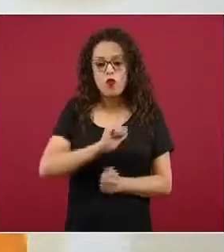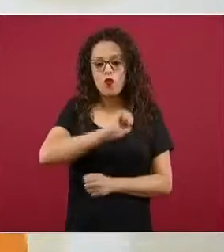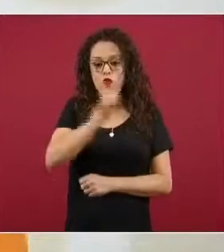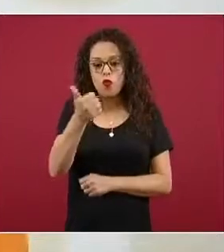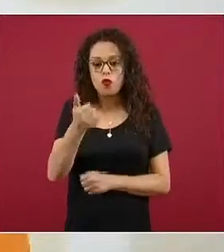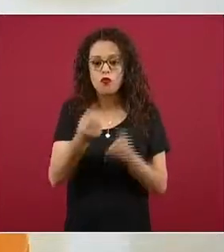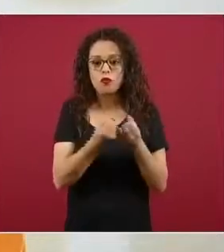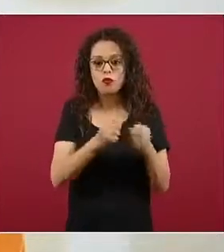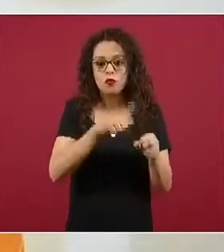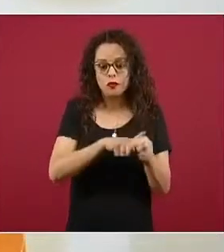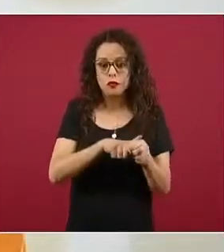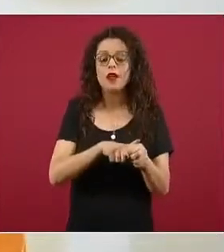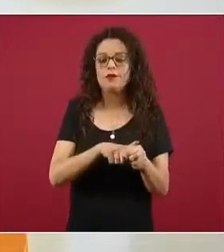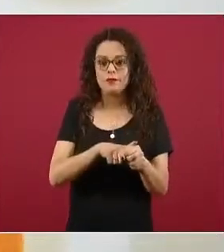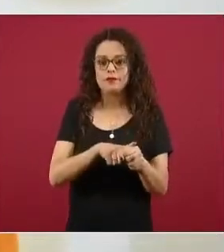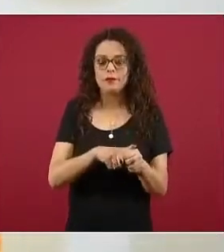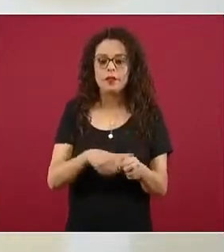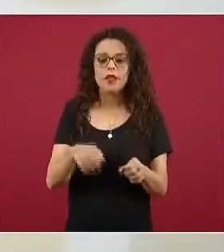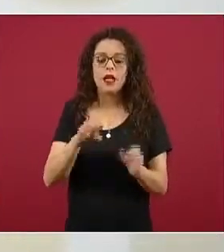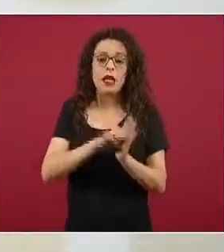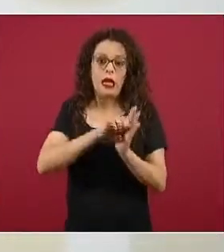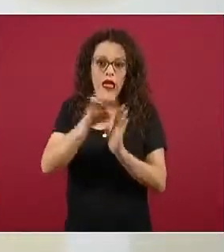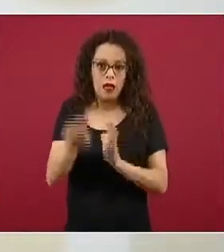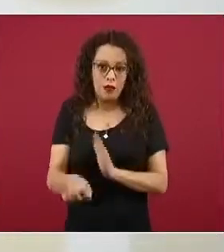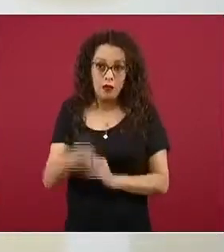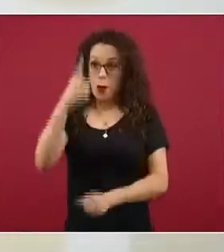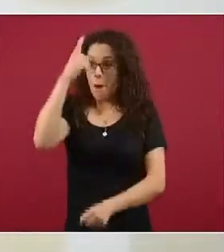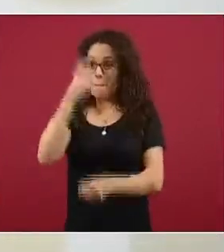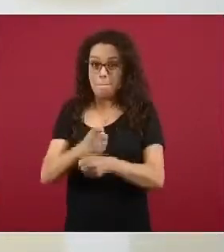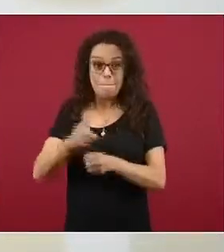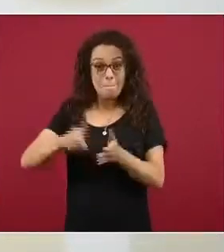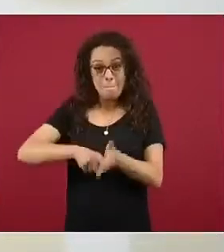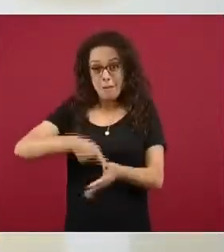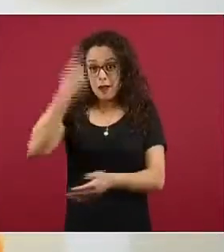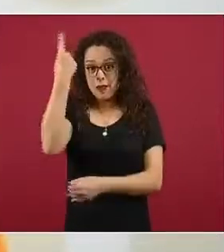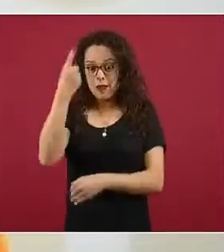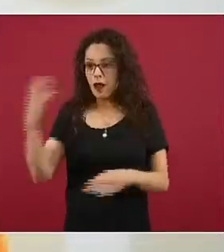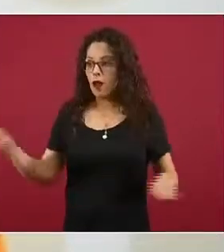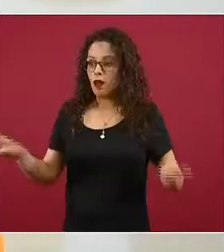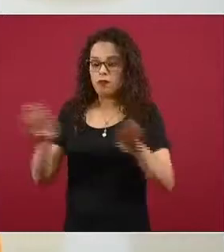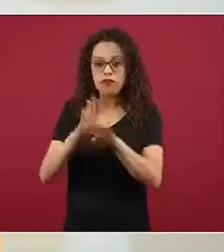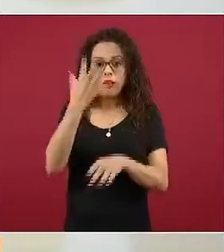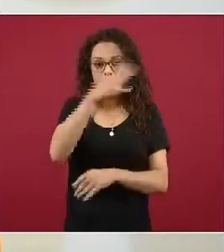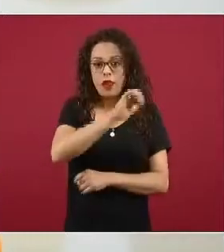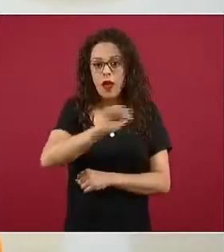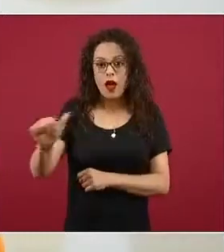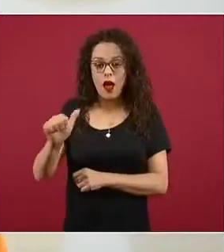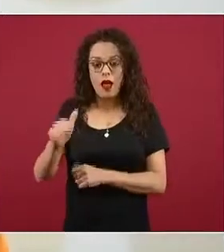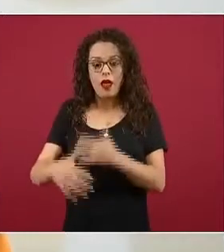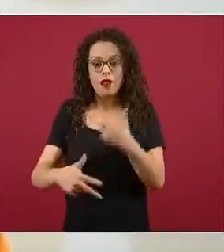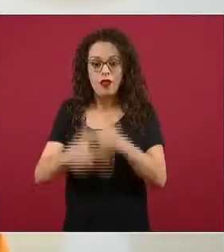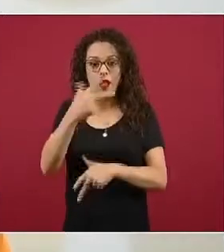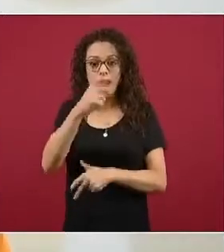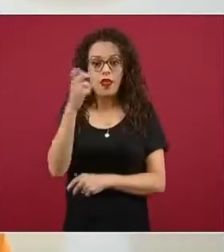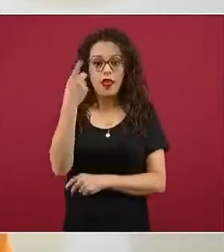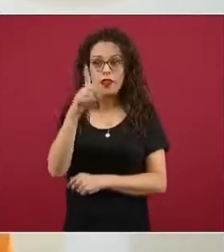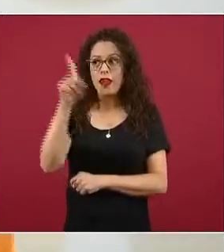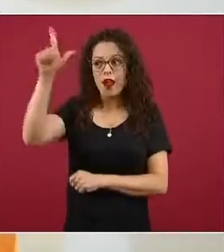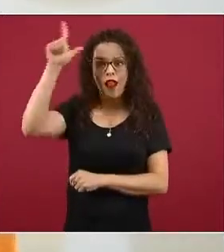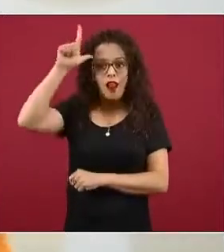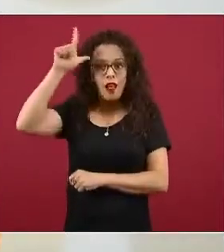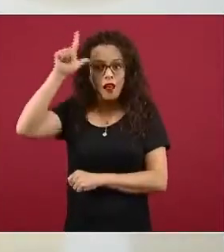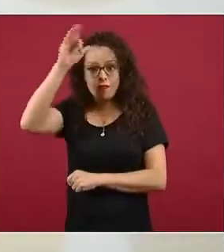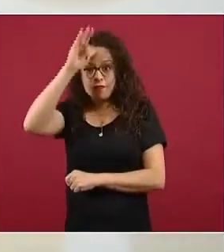se consiguió algo inédito, por ejemplo, que la Basílica esté cerrada del 10 al 13 de diciembre y se